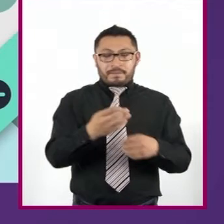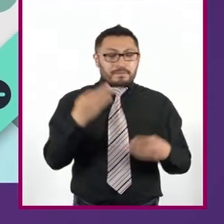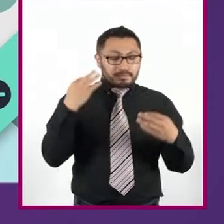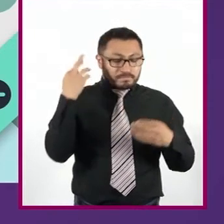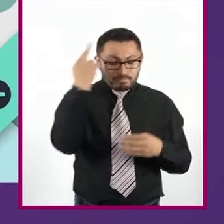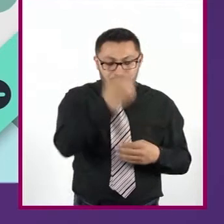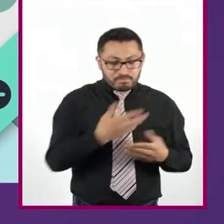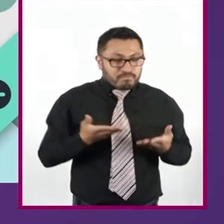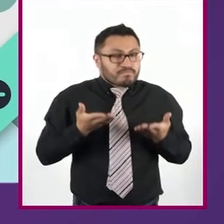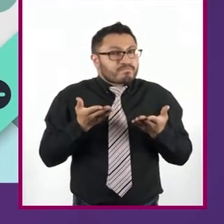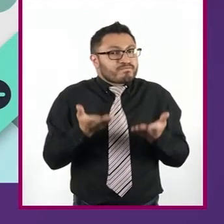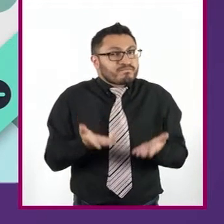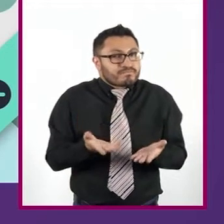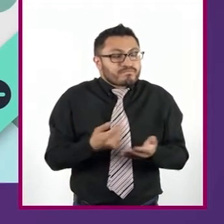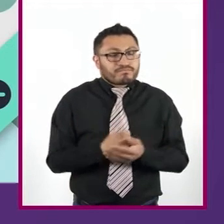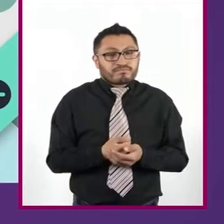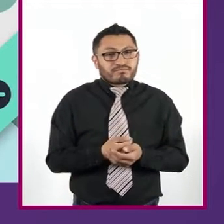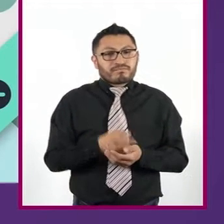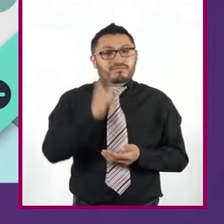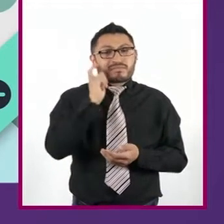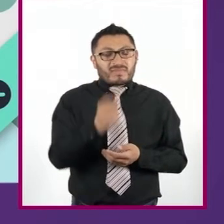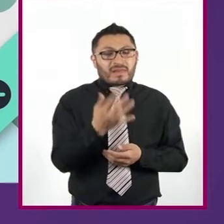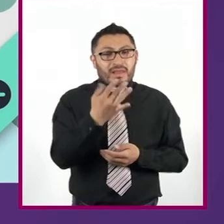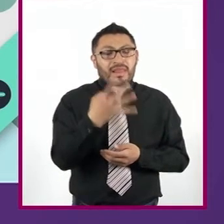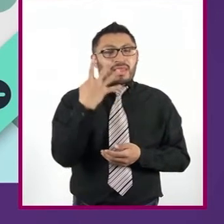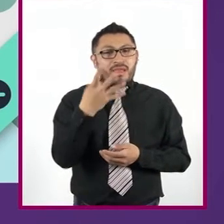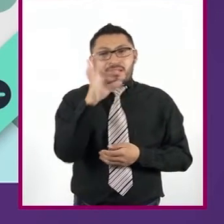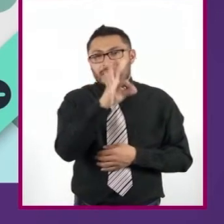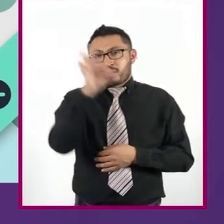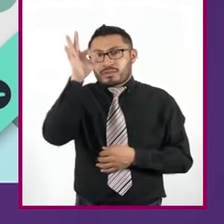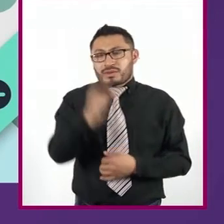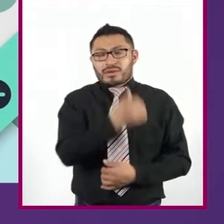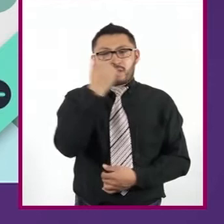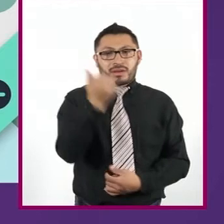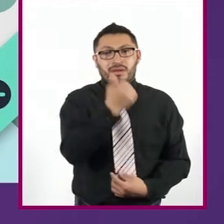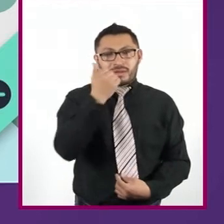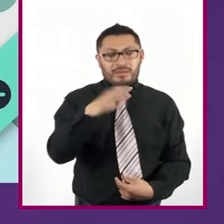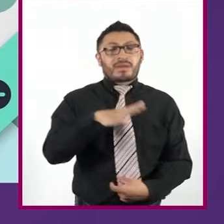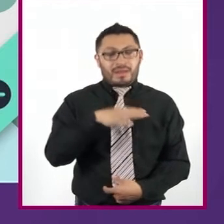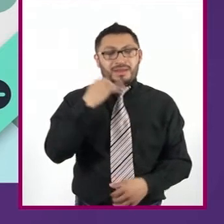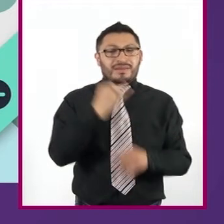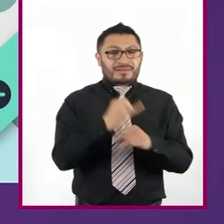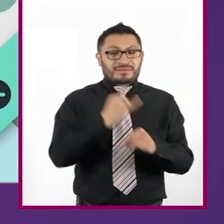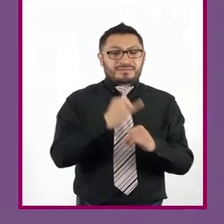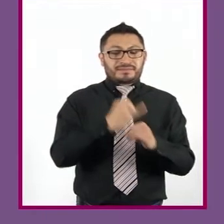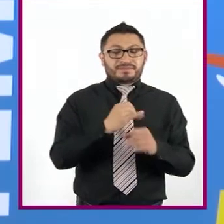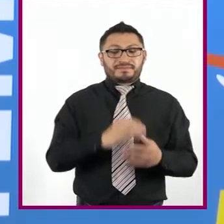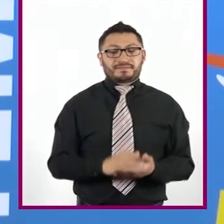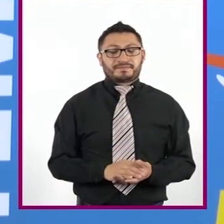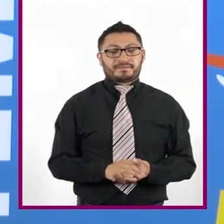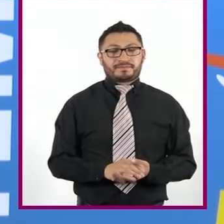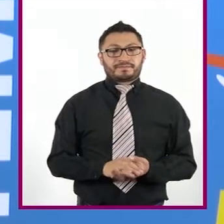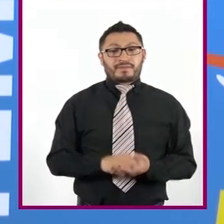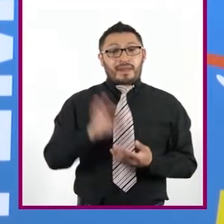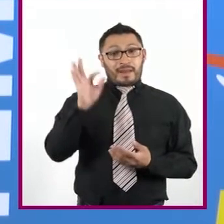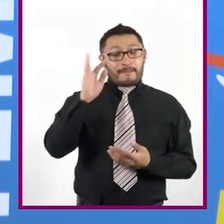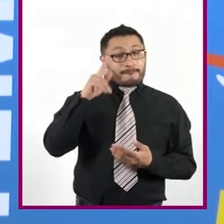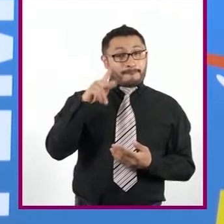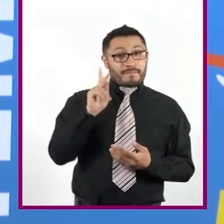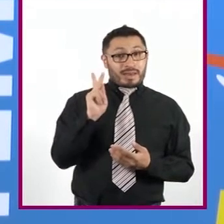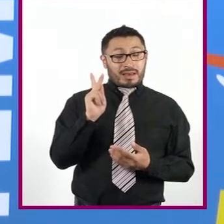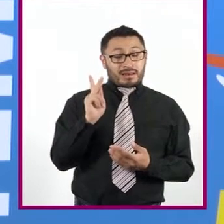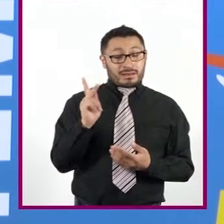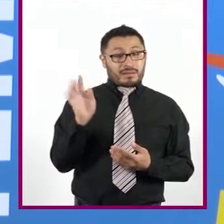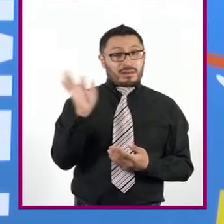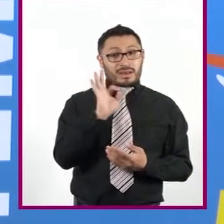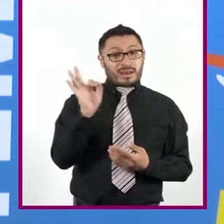observamos es que el 54% de los alumnos cuentan con Internet. Sin embargo,